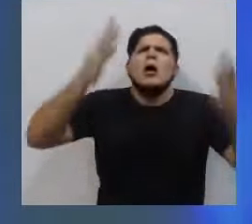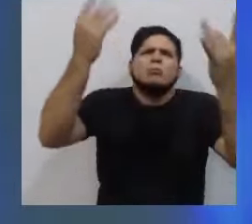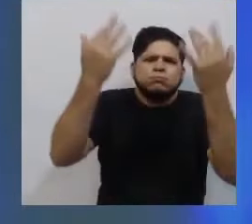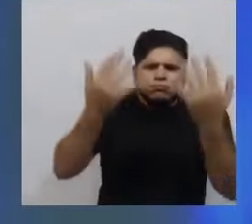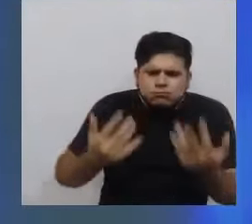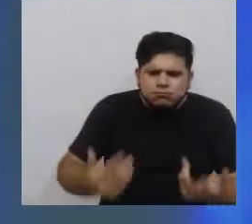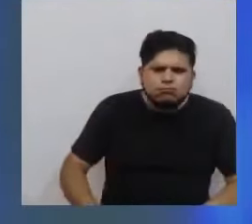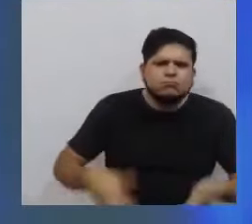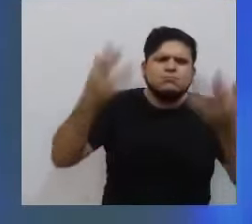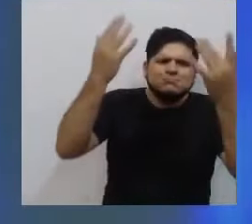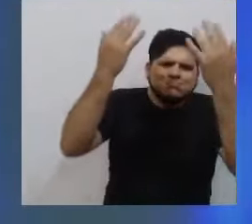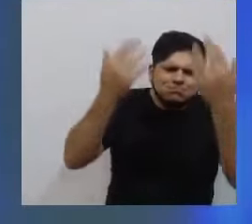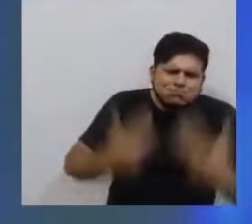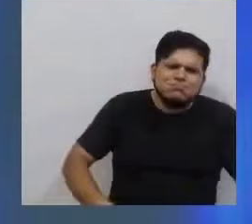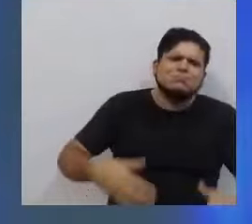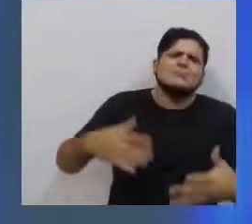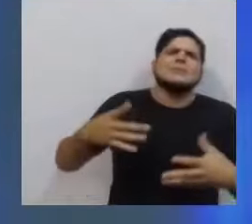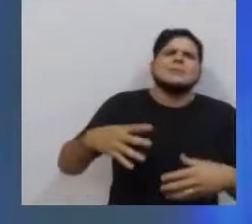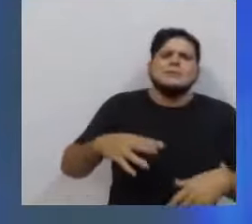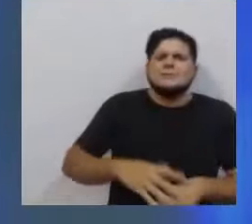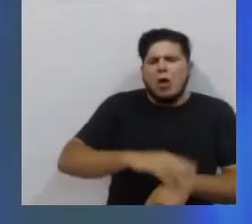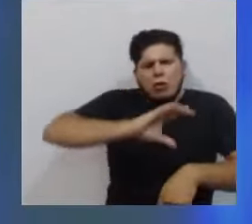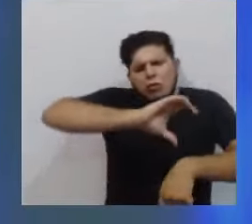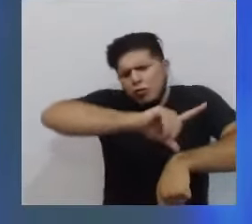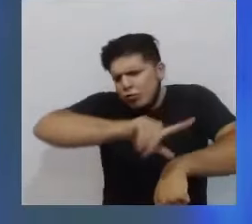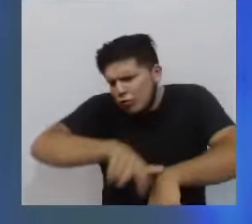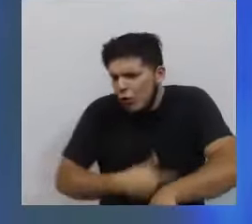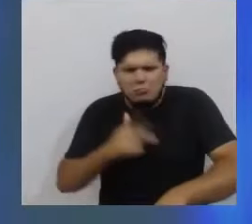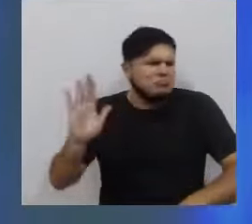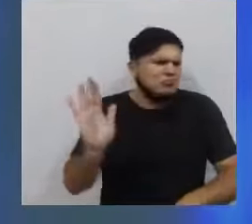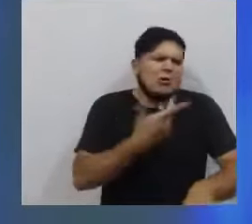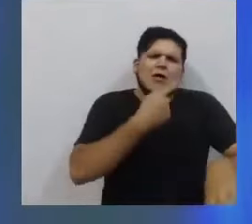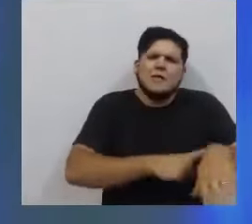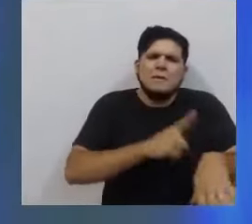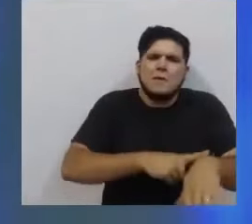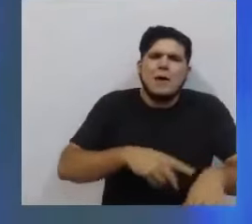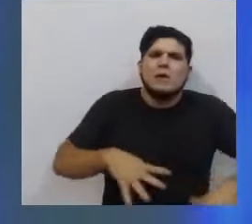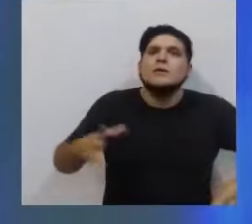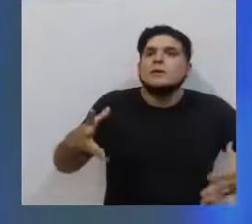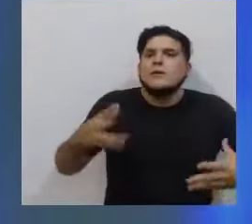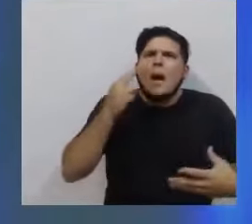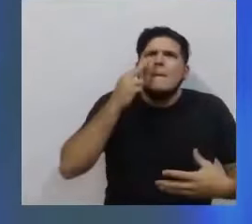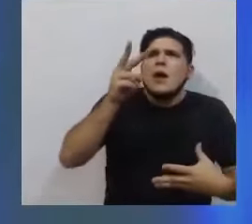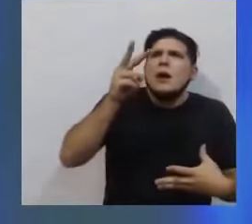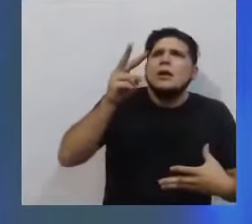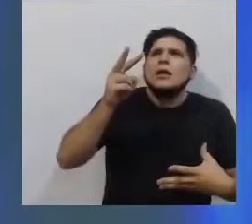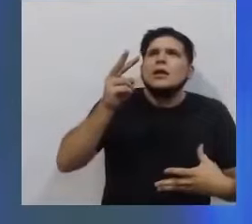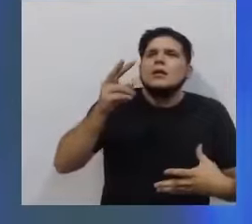está preparado ni psicológicamente ni espiritualmente no sabe qué hacer cómo actuar con entonces dios es